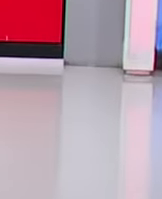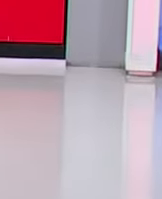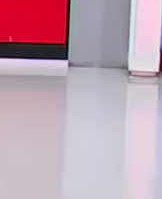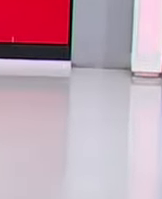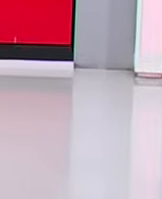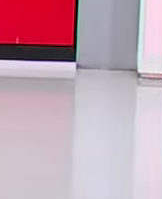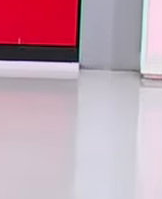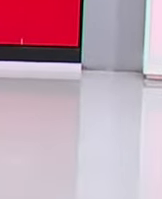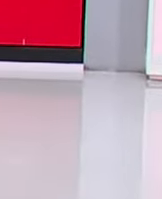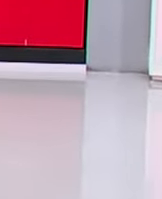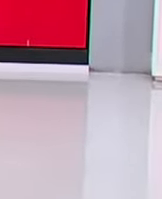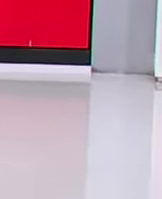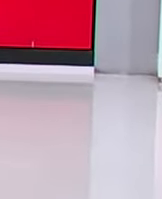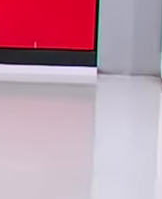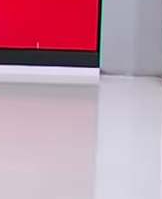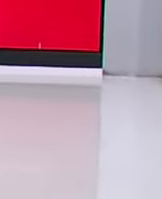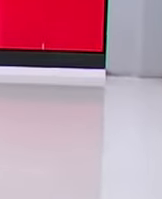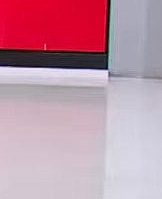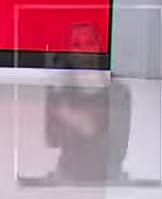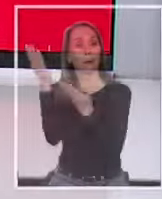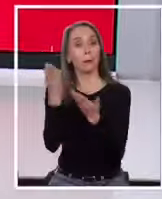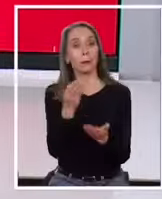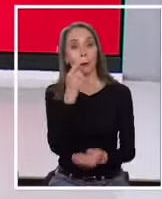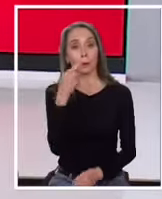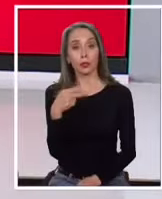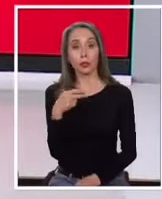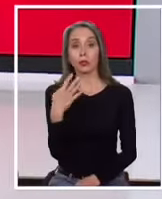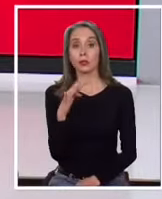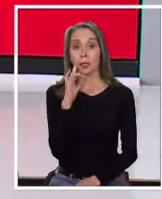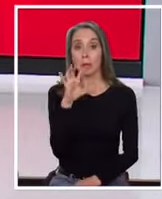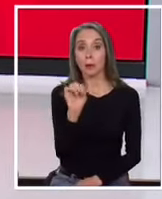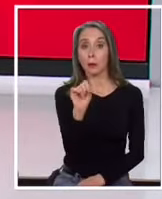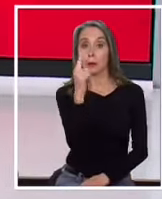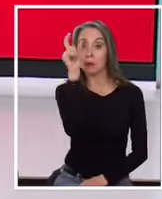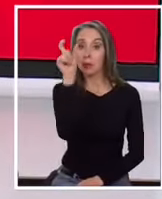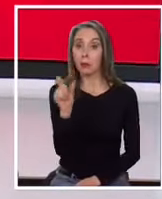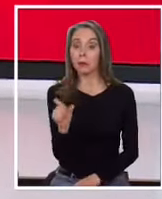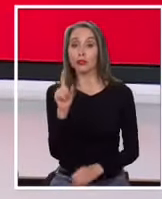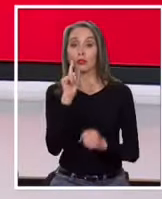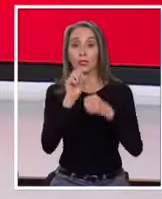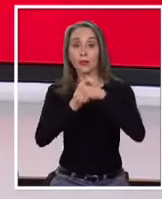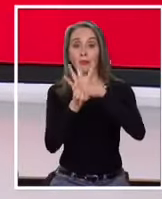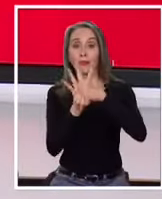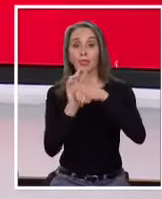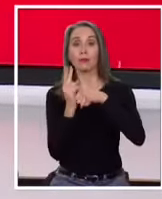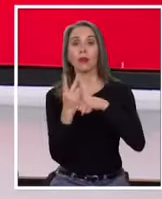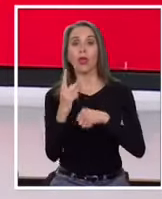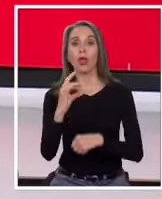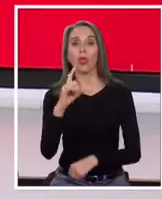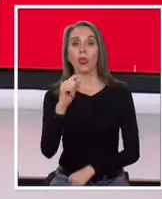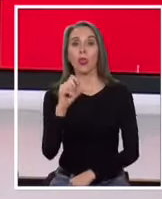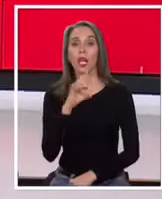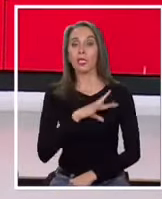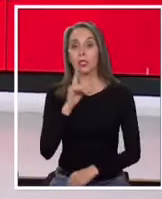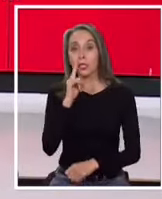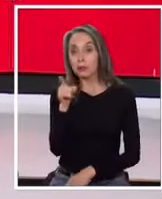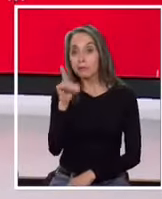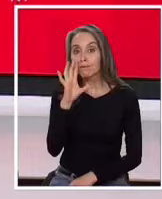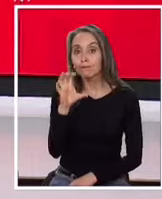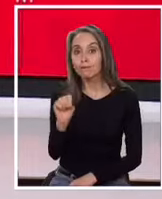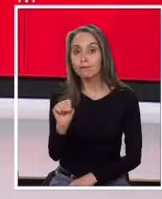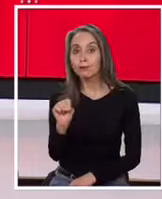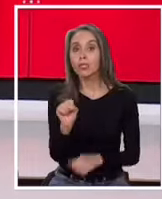¿Qué tal? ¿Cómo están? Muy buenas noches. Bienvenidas, bienvenidos a las noticias. Tras la detección del primer caso de la variante Delta en Chile y la información dada a conocer